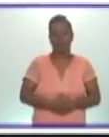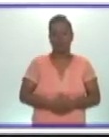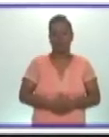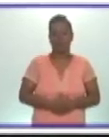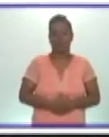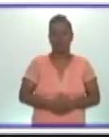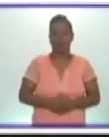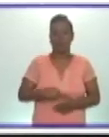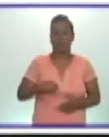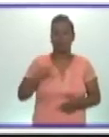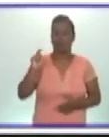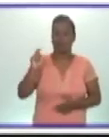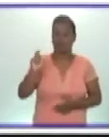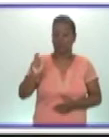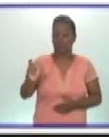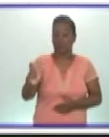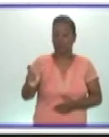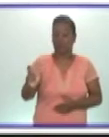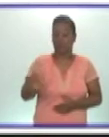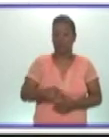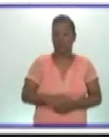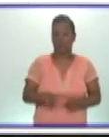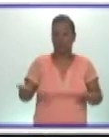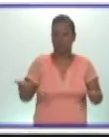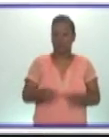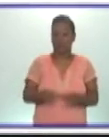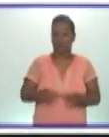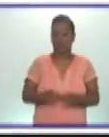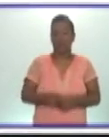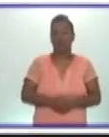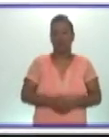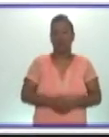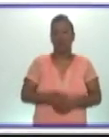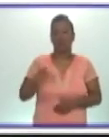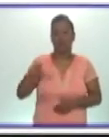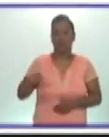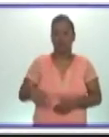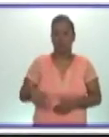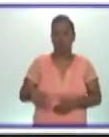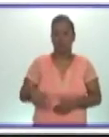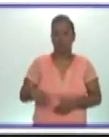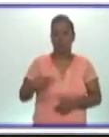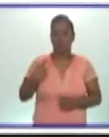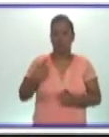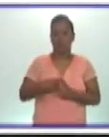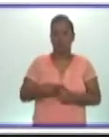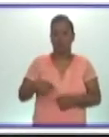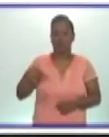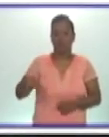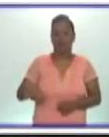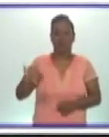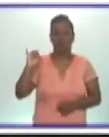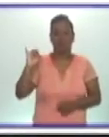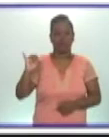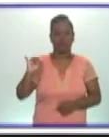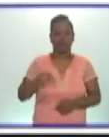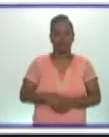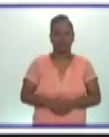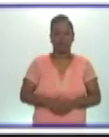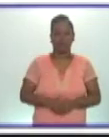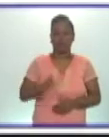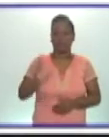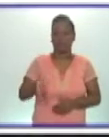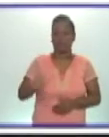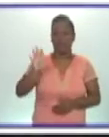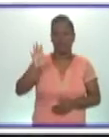Multiplicamos las partes literales, agrupando variables iguales. Y como vemos, P a la quinta no está agrupado